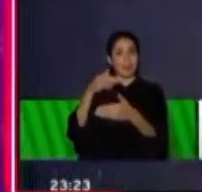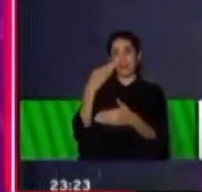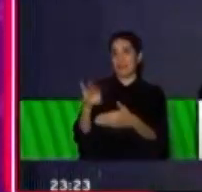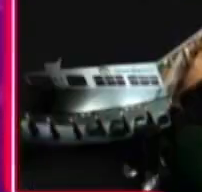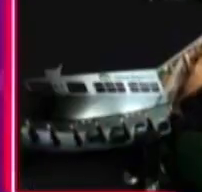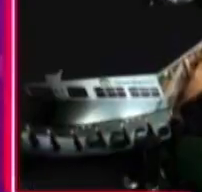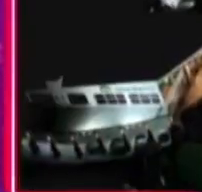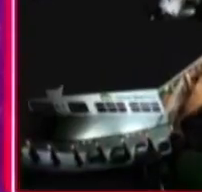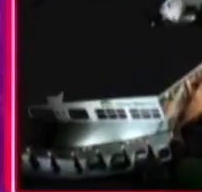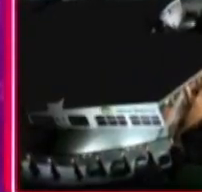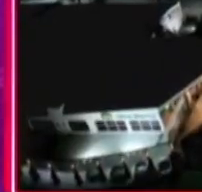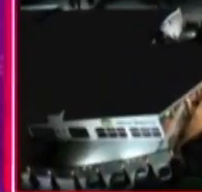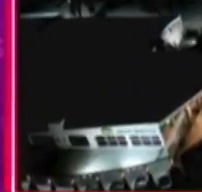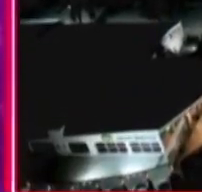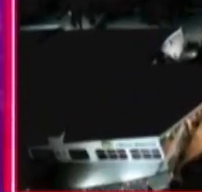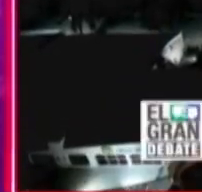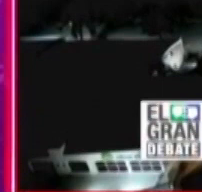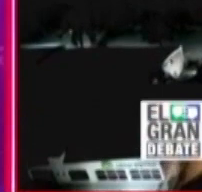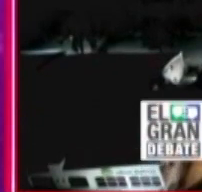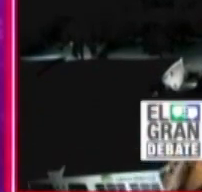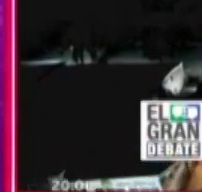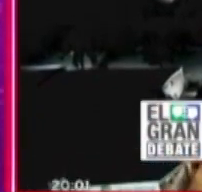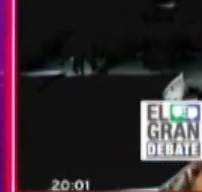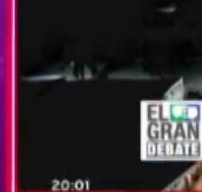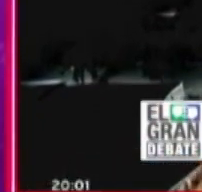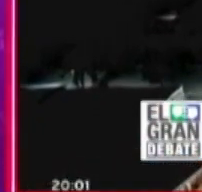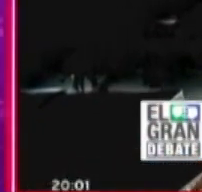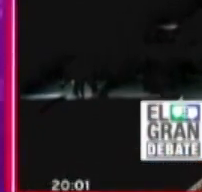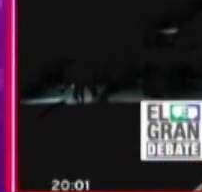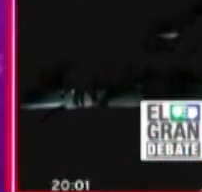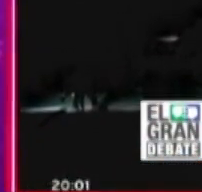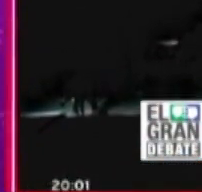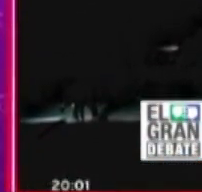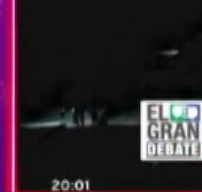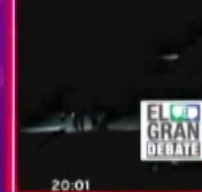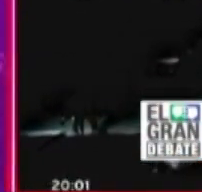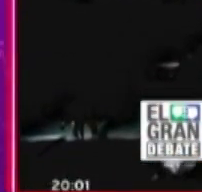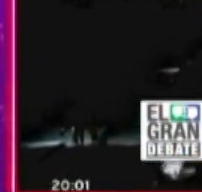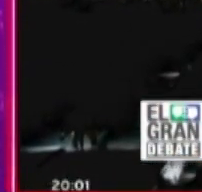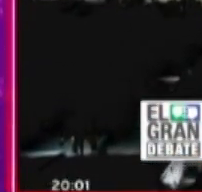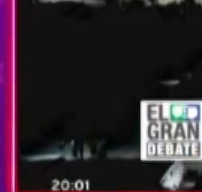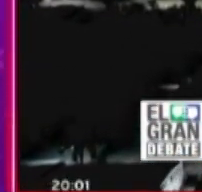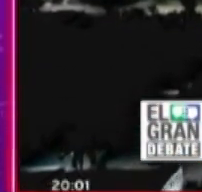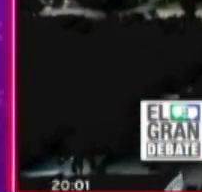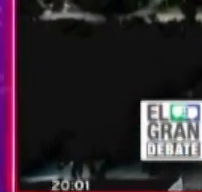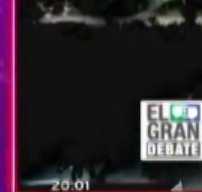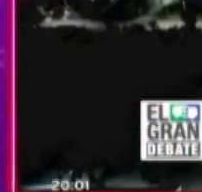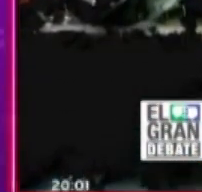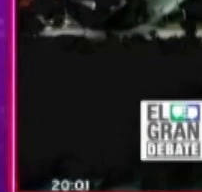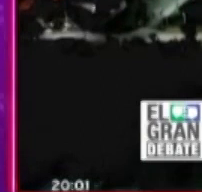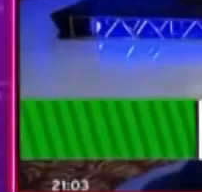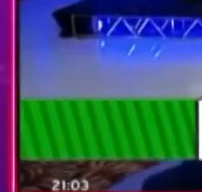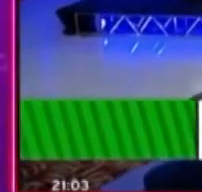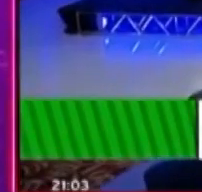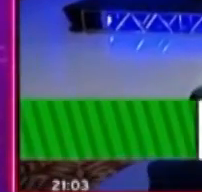van a tener? Etcétera. En el caso de la provincia, fue el Tribunal Electoral el que lo definió,